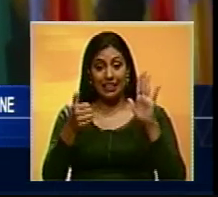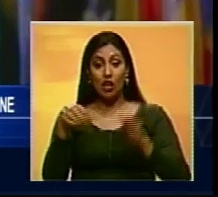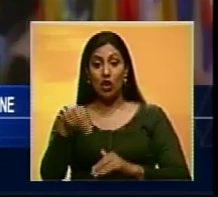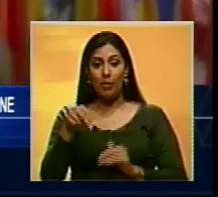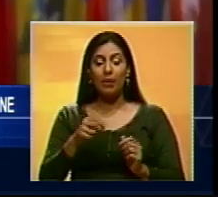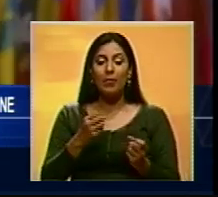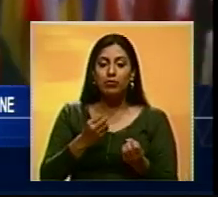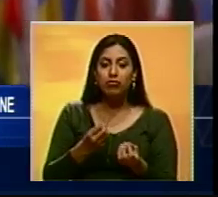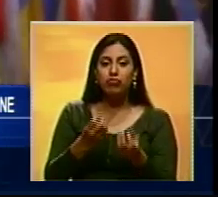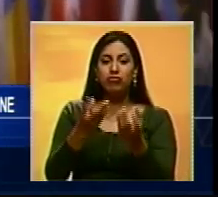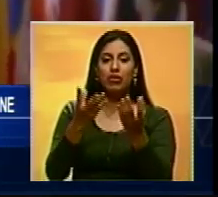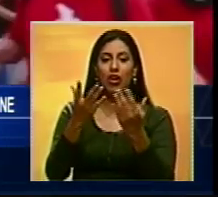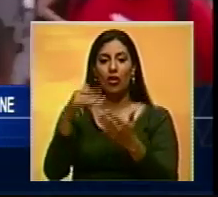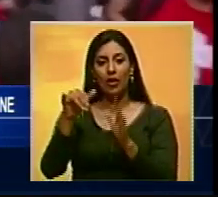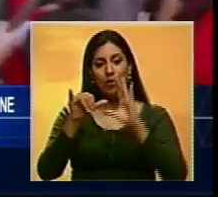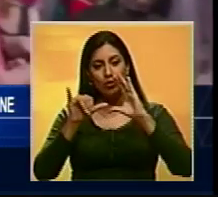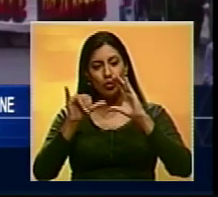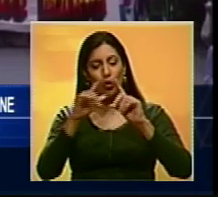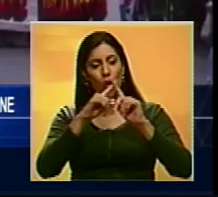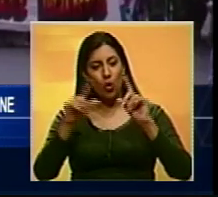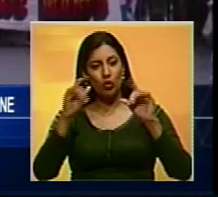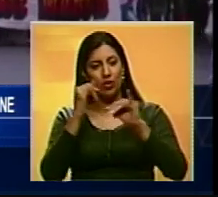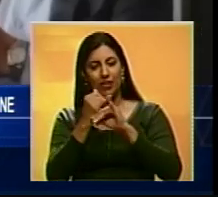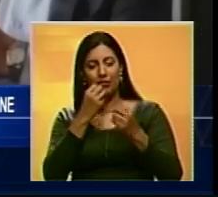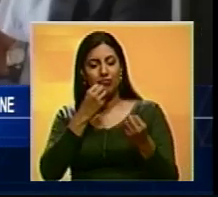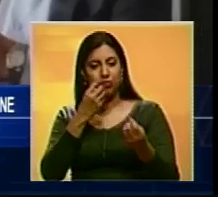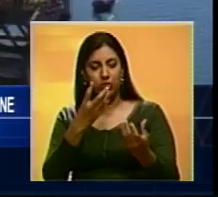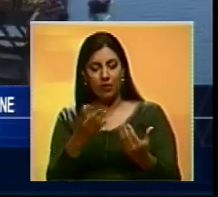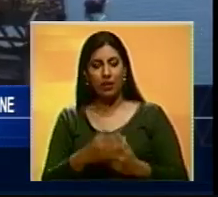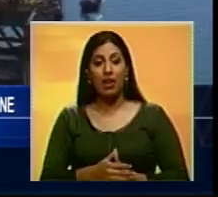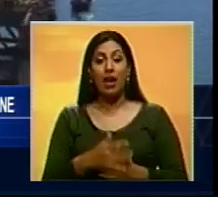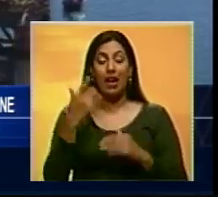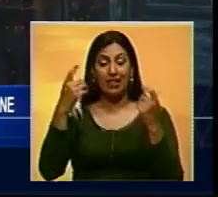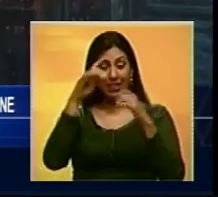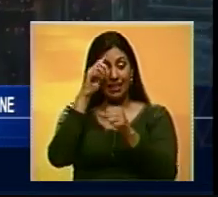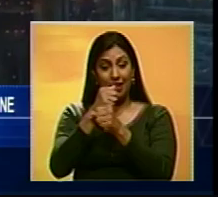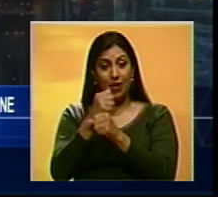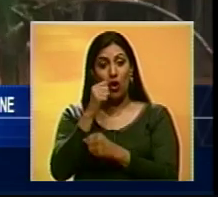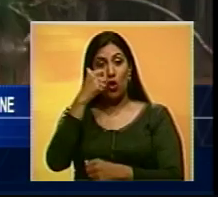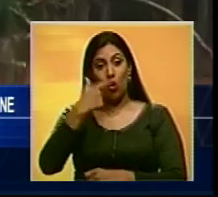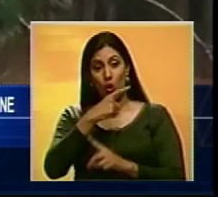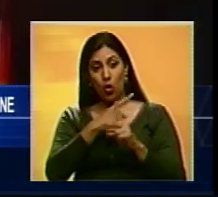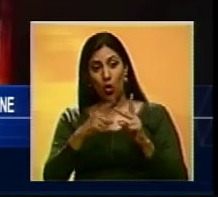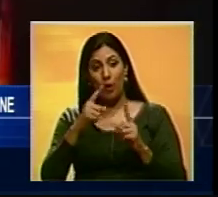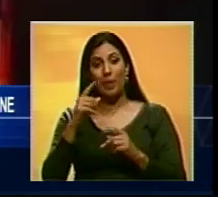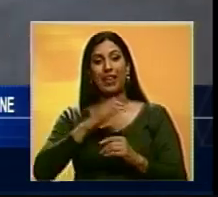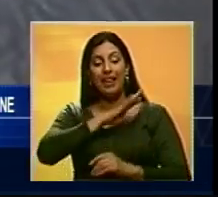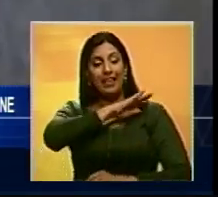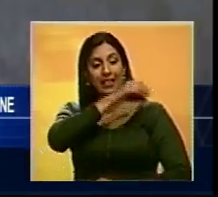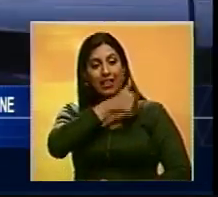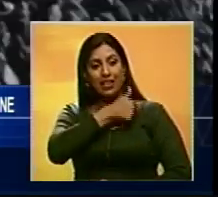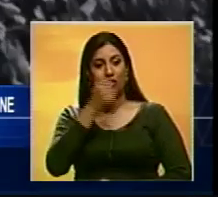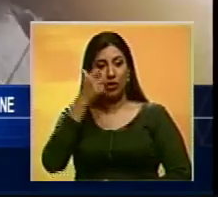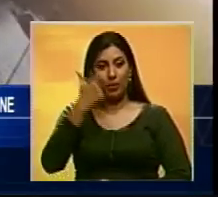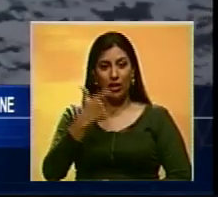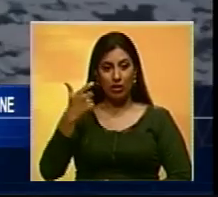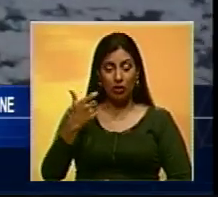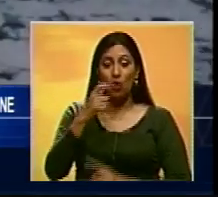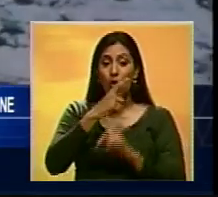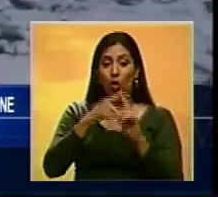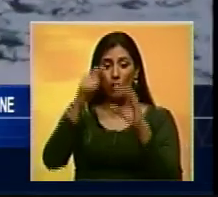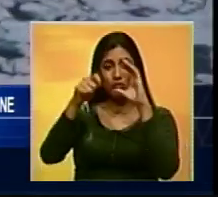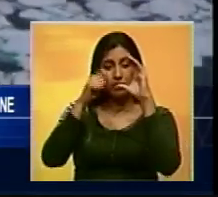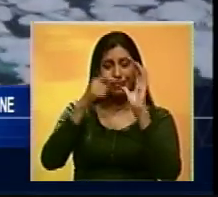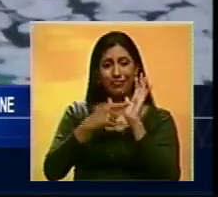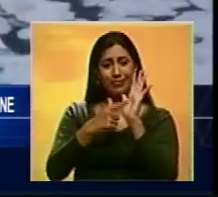noviembre estará disponible en YouTube y otras plataformas digitales. Con la producción de Martin Scorsese y con dirección de Fisher Stevens, el